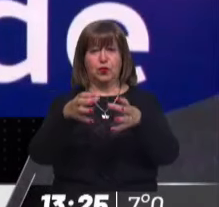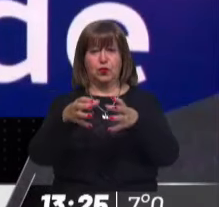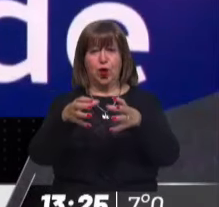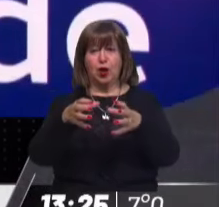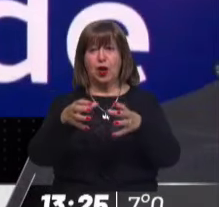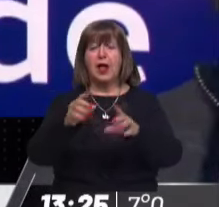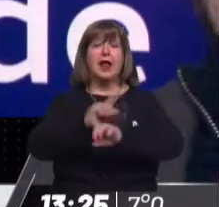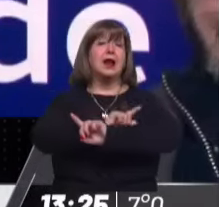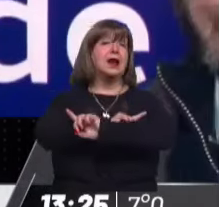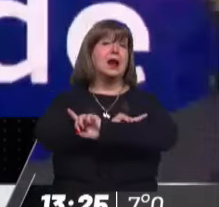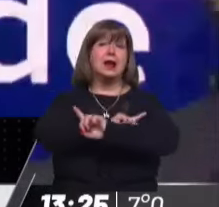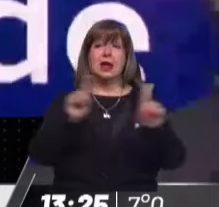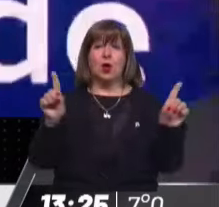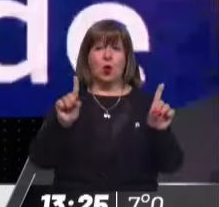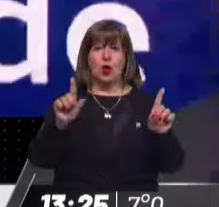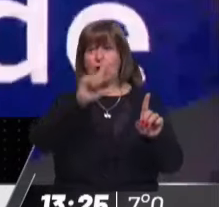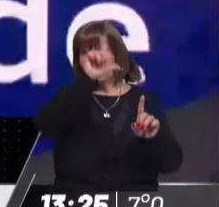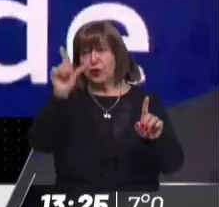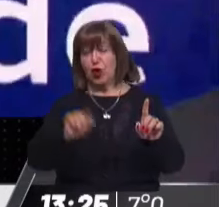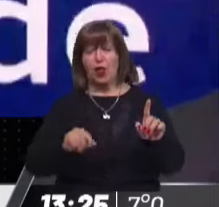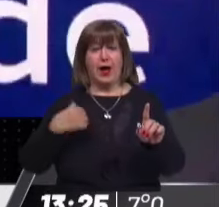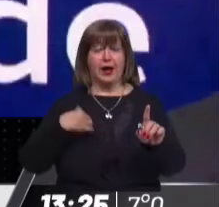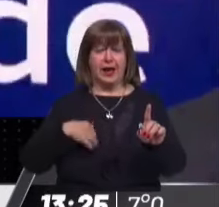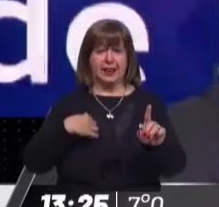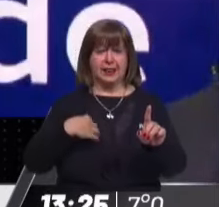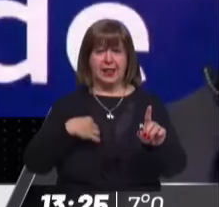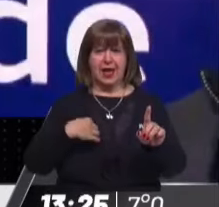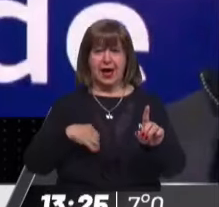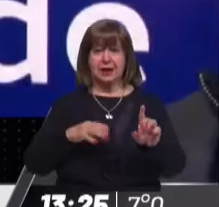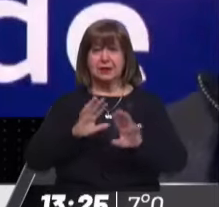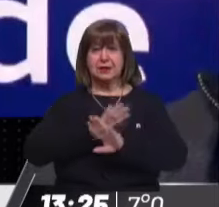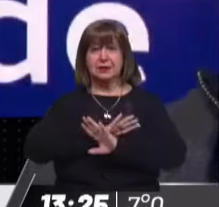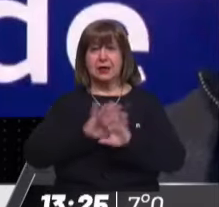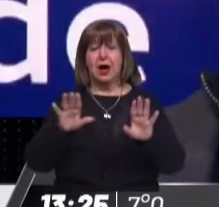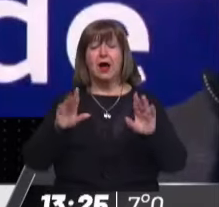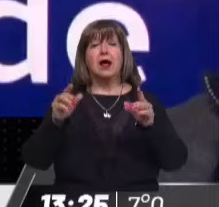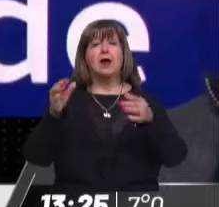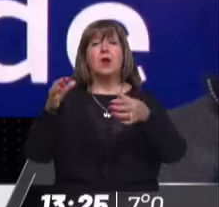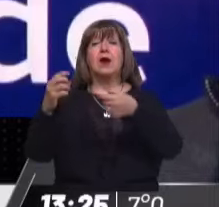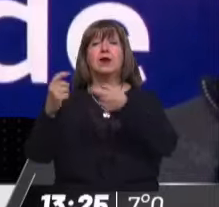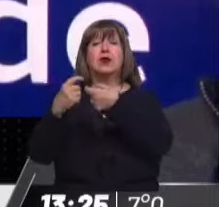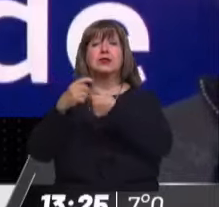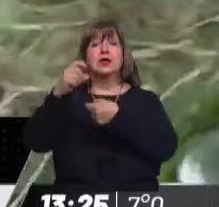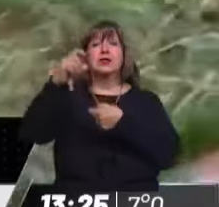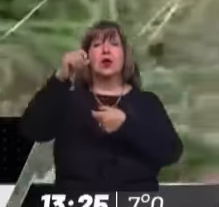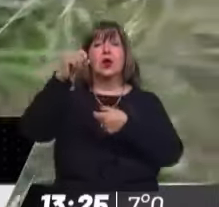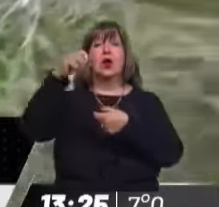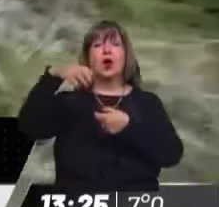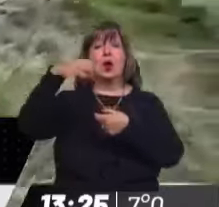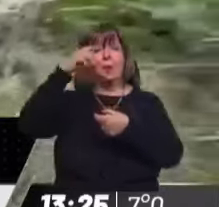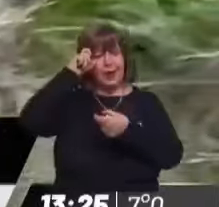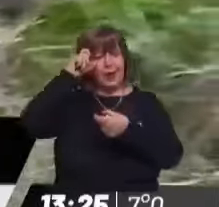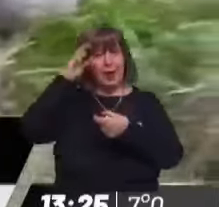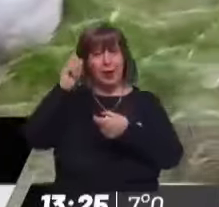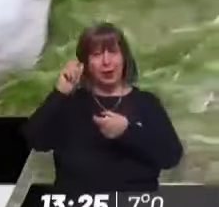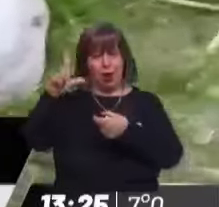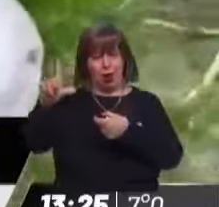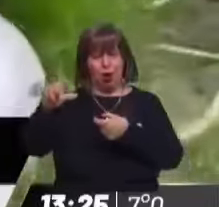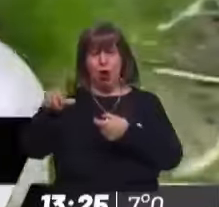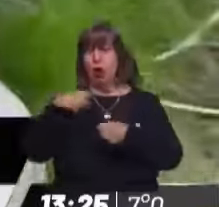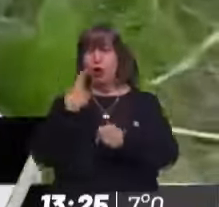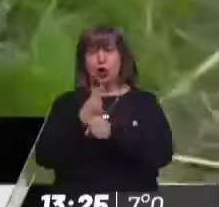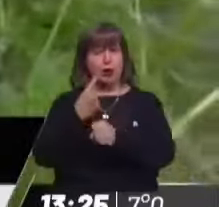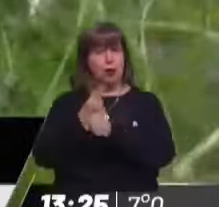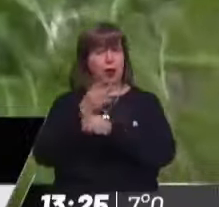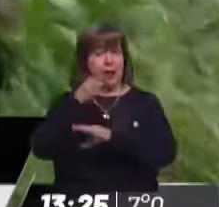estadio de fútbol o de estadios vinculados a la Conmebol. Esto es una sanción muy importante. Tienen que saber que la